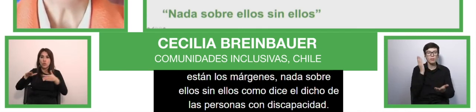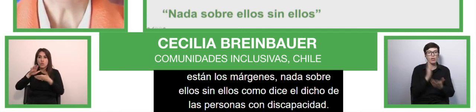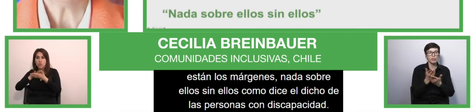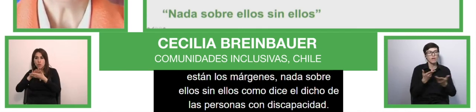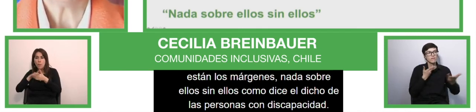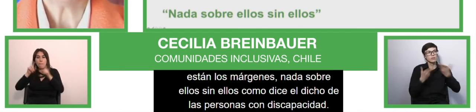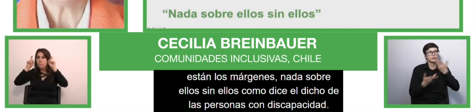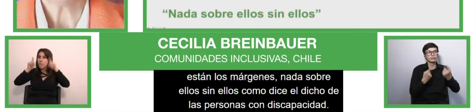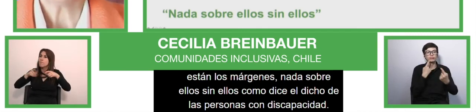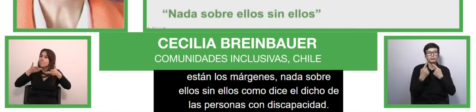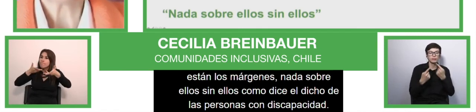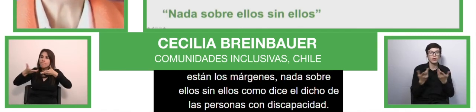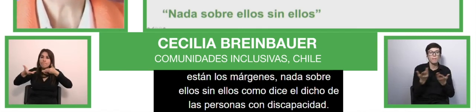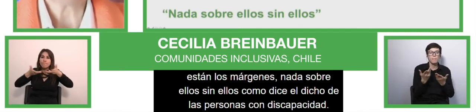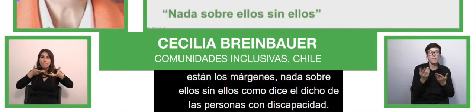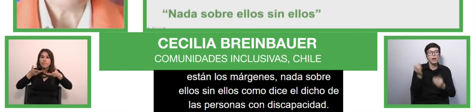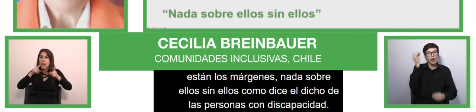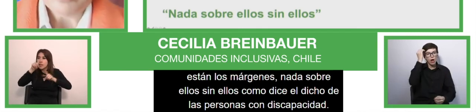aprendizaje